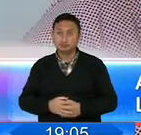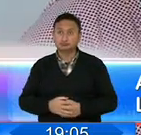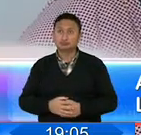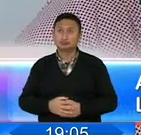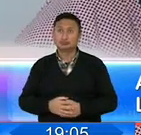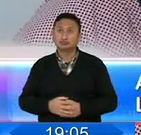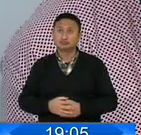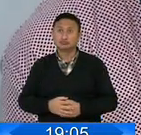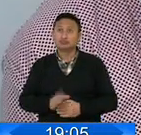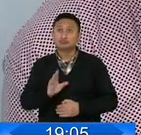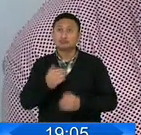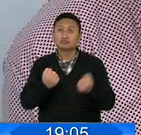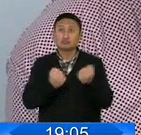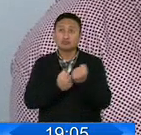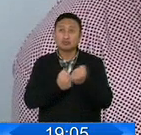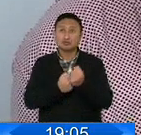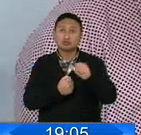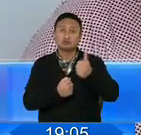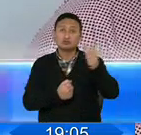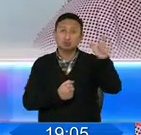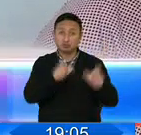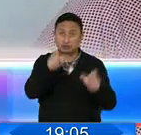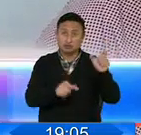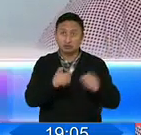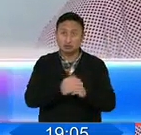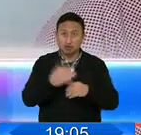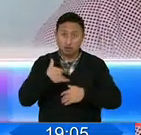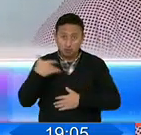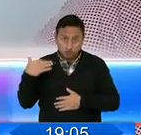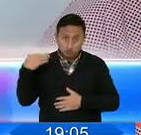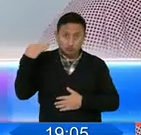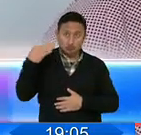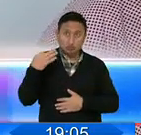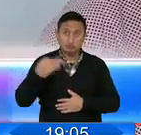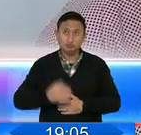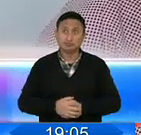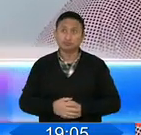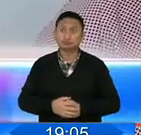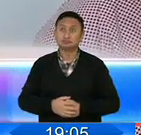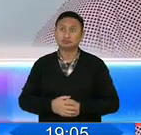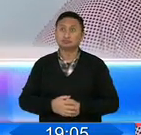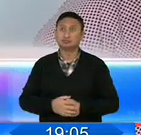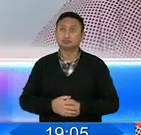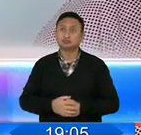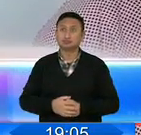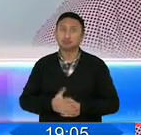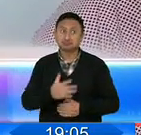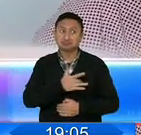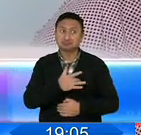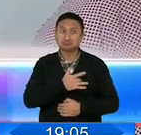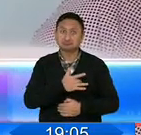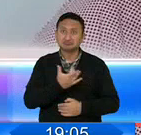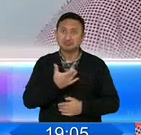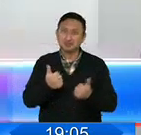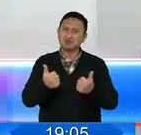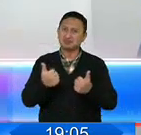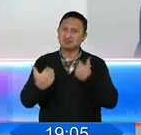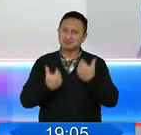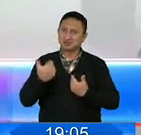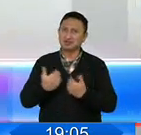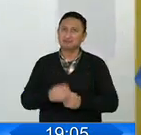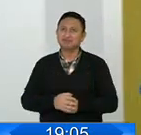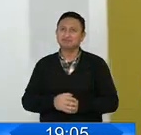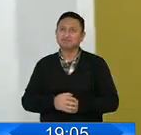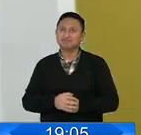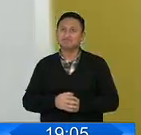Colaborar con las demás personas y por eso soy voluntario en esta vacunación y me siento chévere, feliz. Luego de la